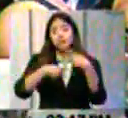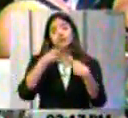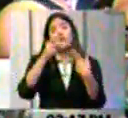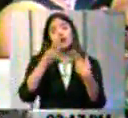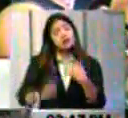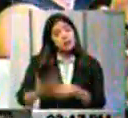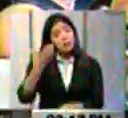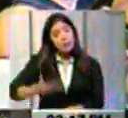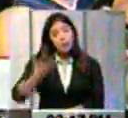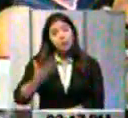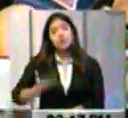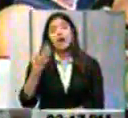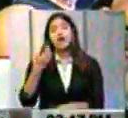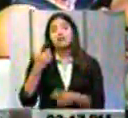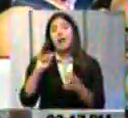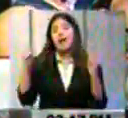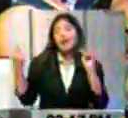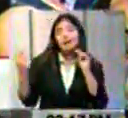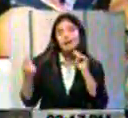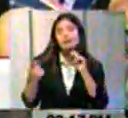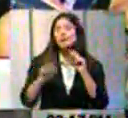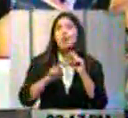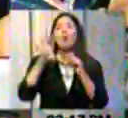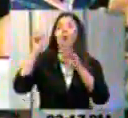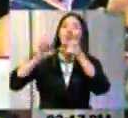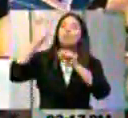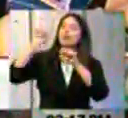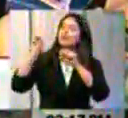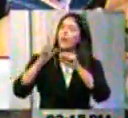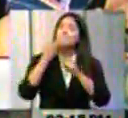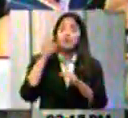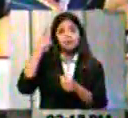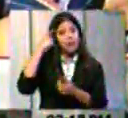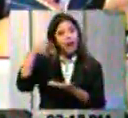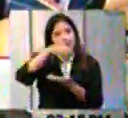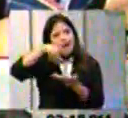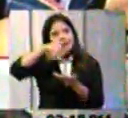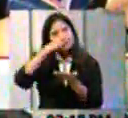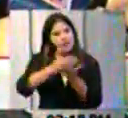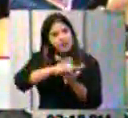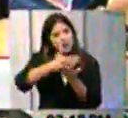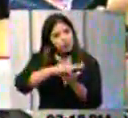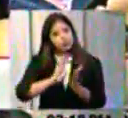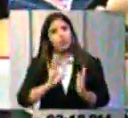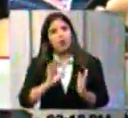es importante, la sustitución de importaciones, la harina de yuca, bueno, un elemento